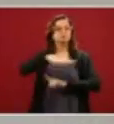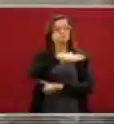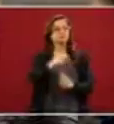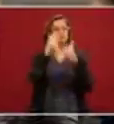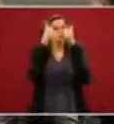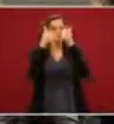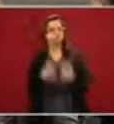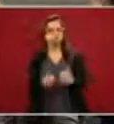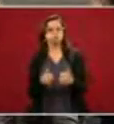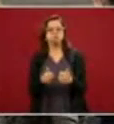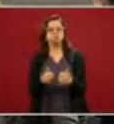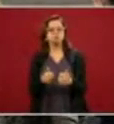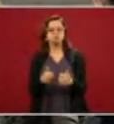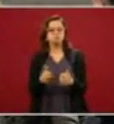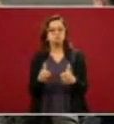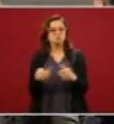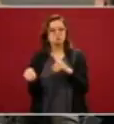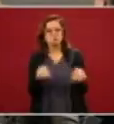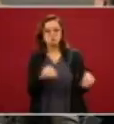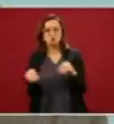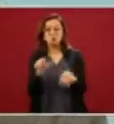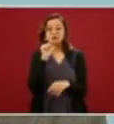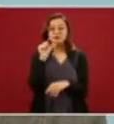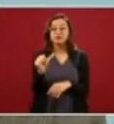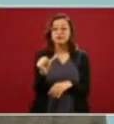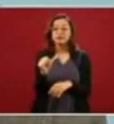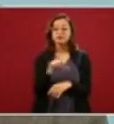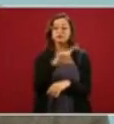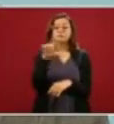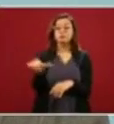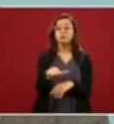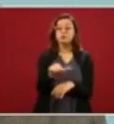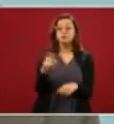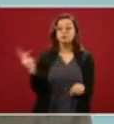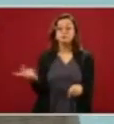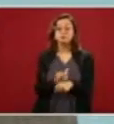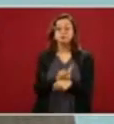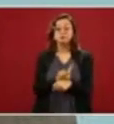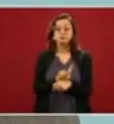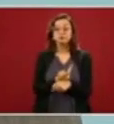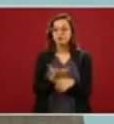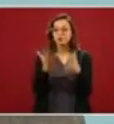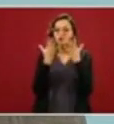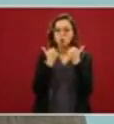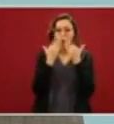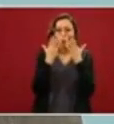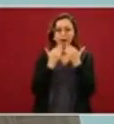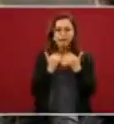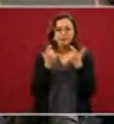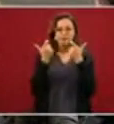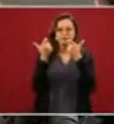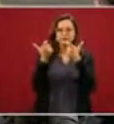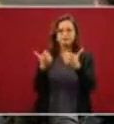sociedad, se amenaza la posibilidad de tener insumos